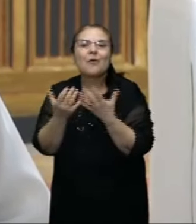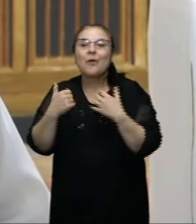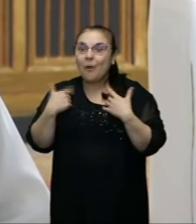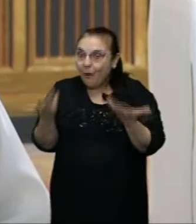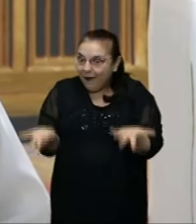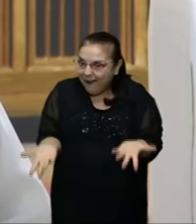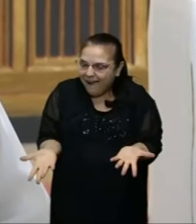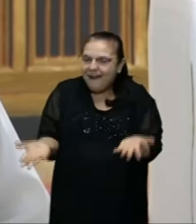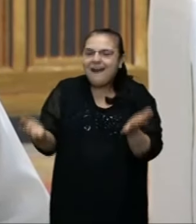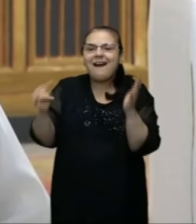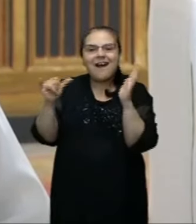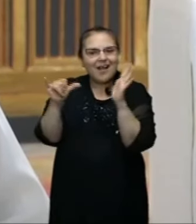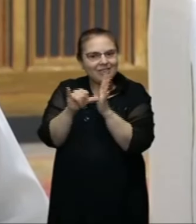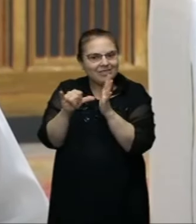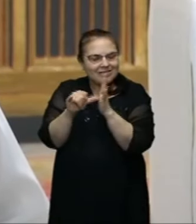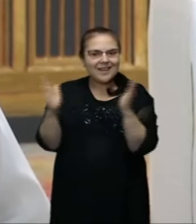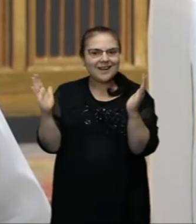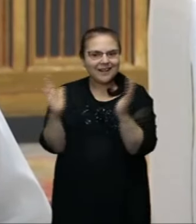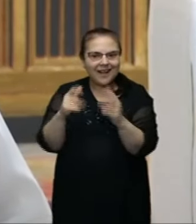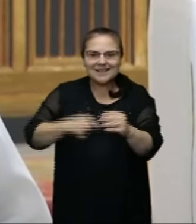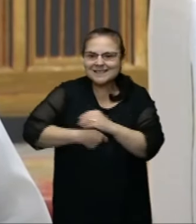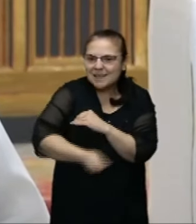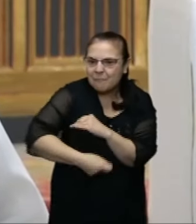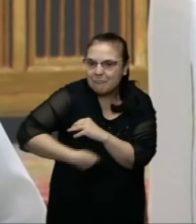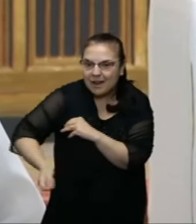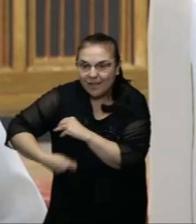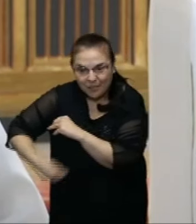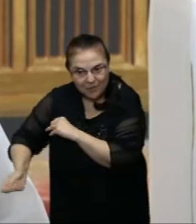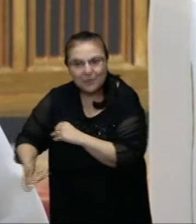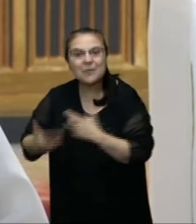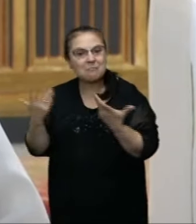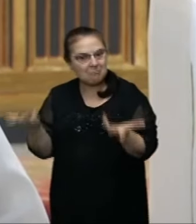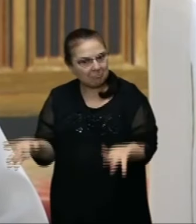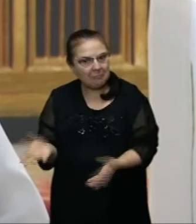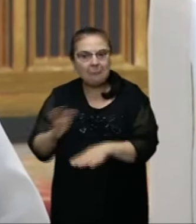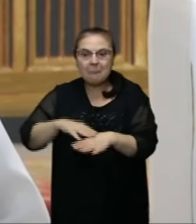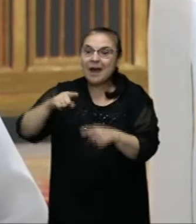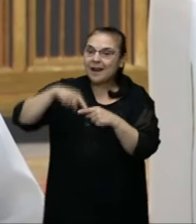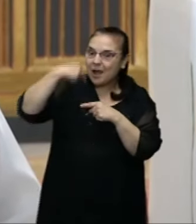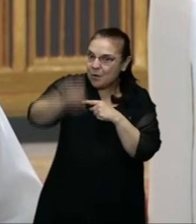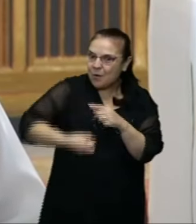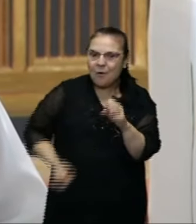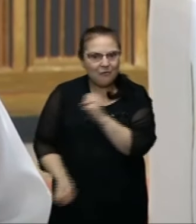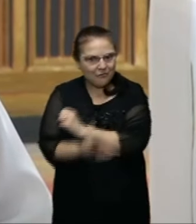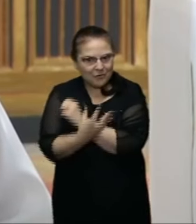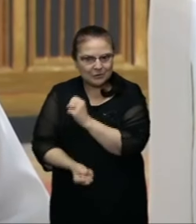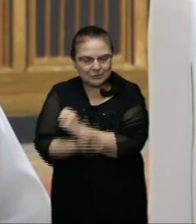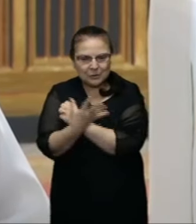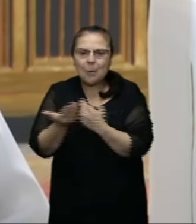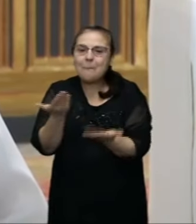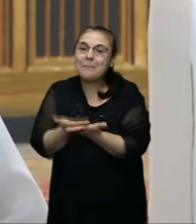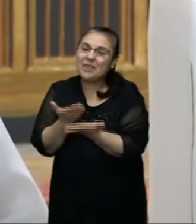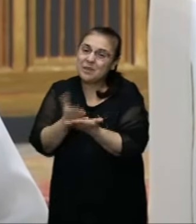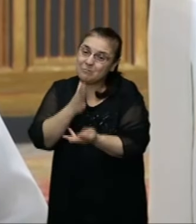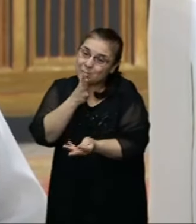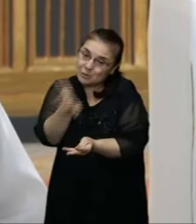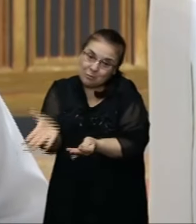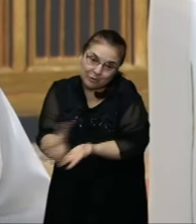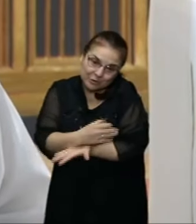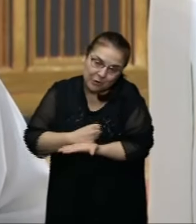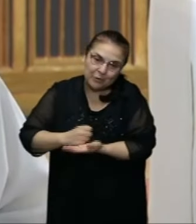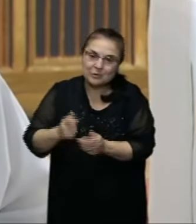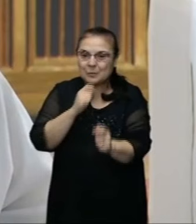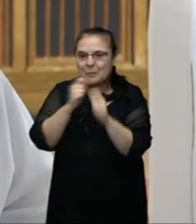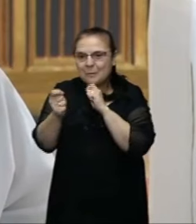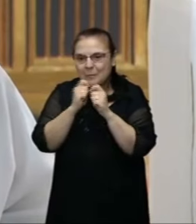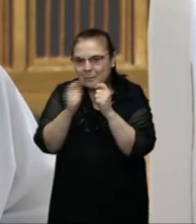a ese sembrador que siembra la buena noticia y le hace dar fruto. Pedimos hoy al Señor por todos los periodistas, pedimos al Señor